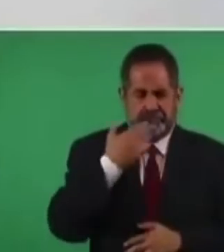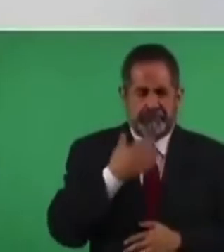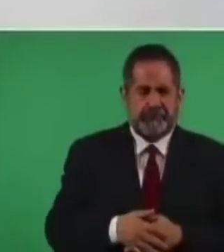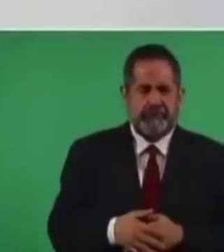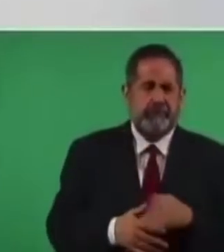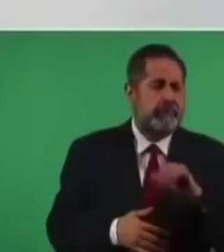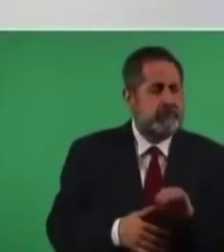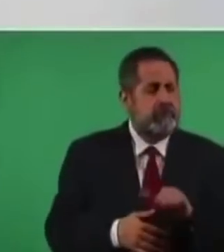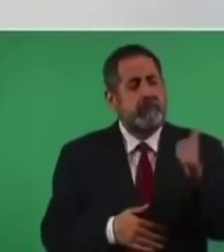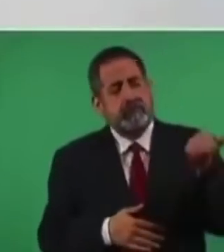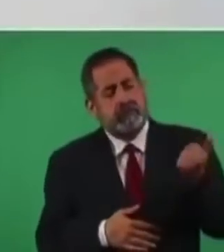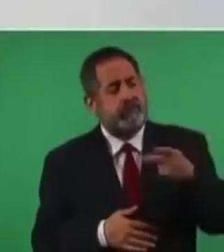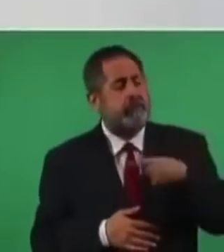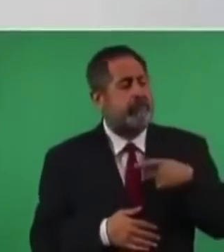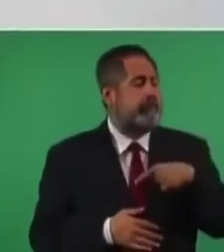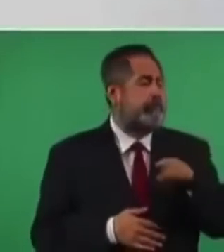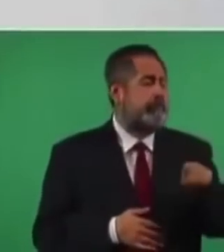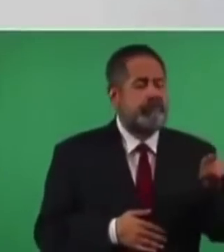otros